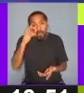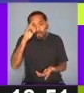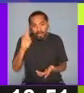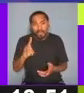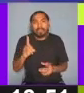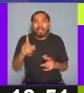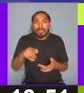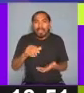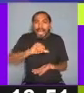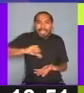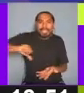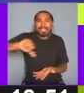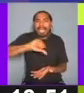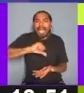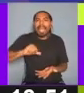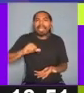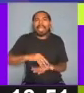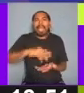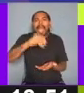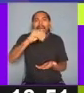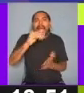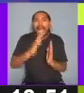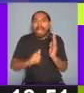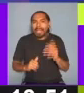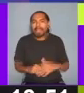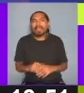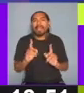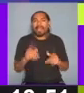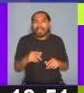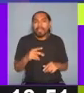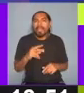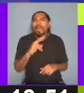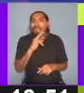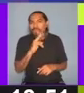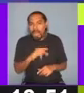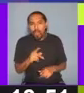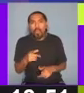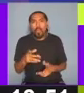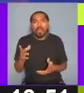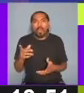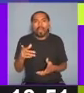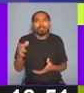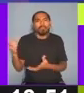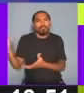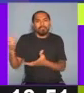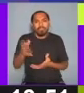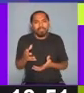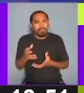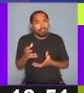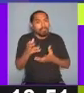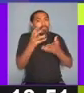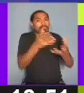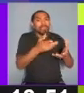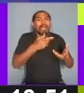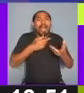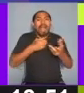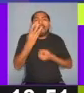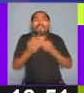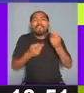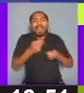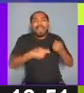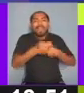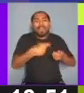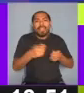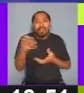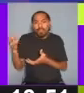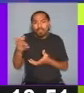harinas, verduras, todo aquello que va a las ferias, todo ese tipo de productos. No va para todos los